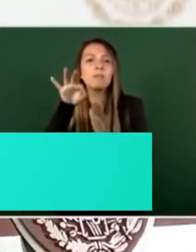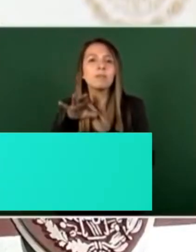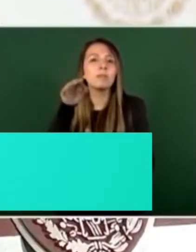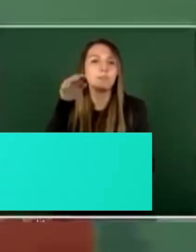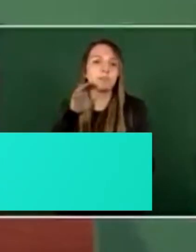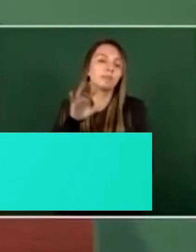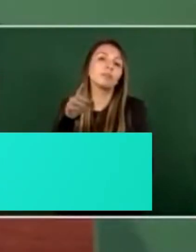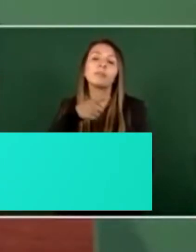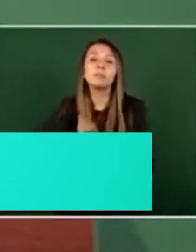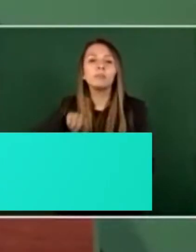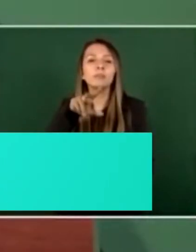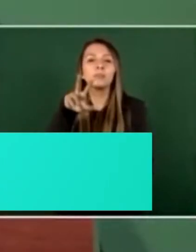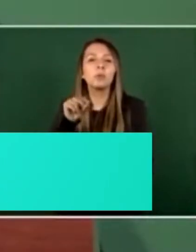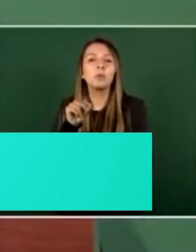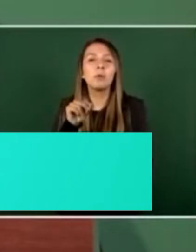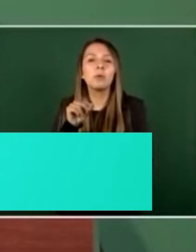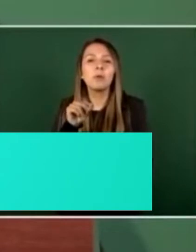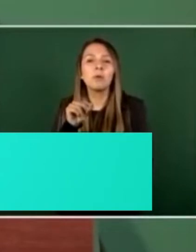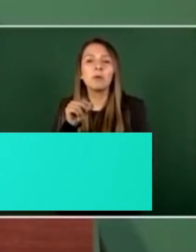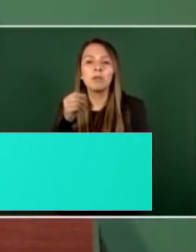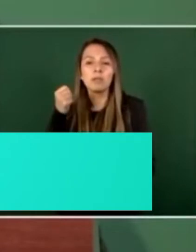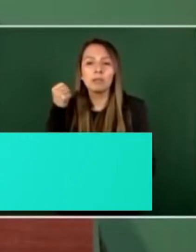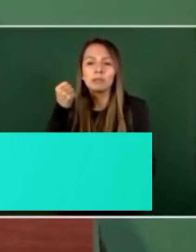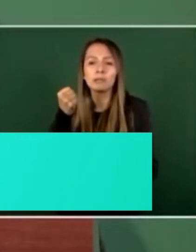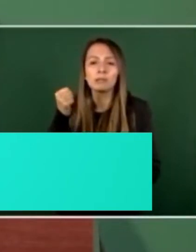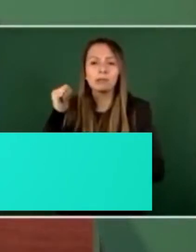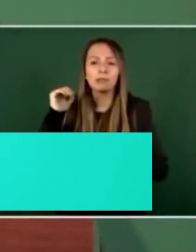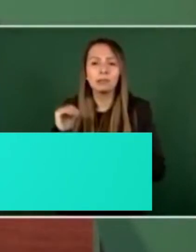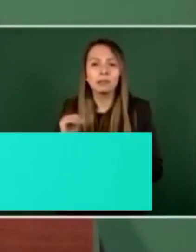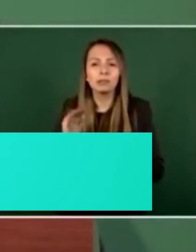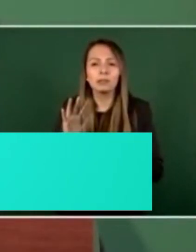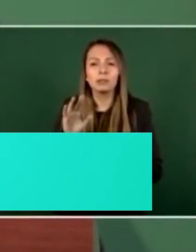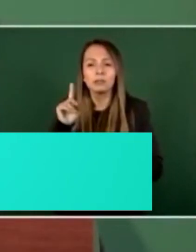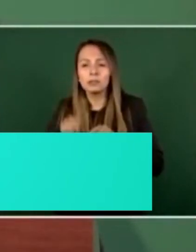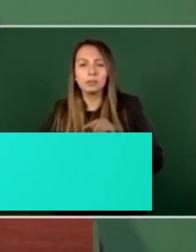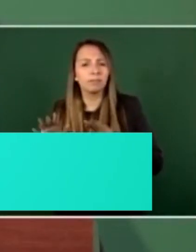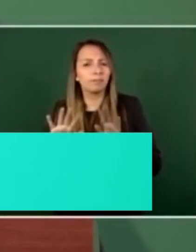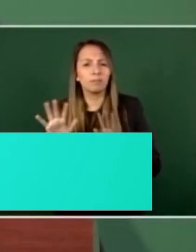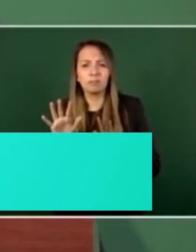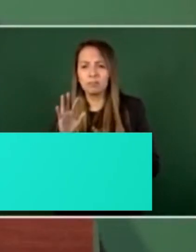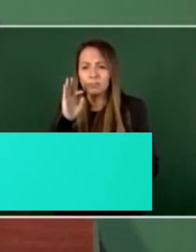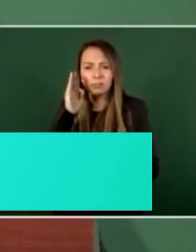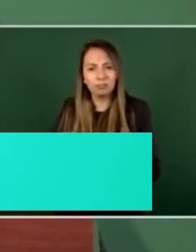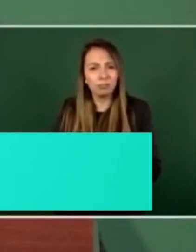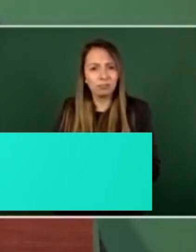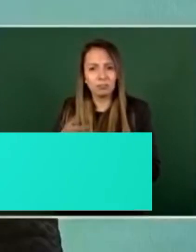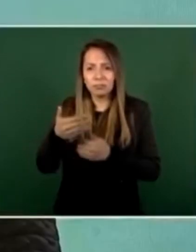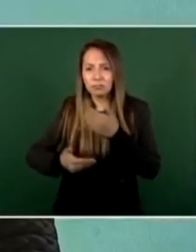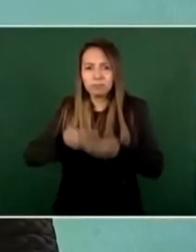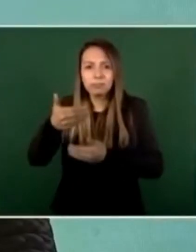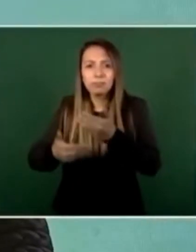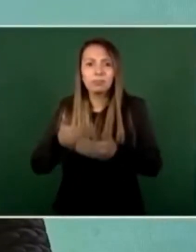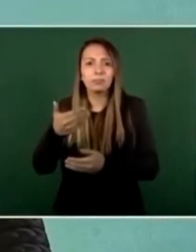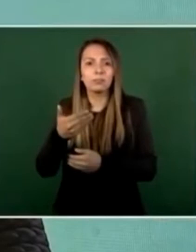escatimaremos recursos y garantizaremos que no se intenten